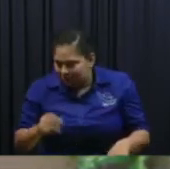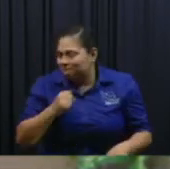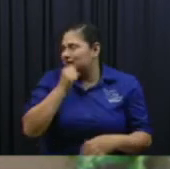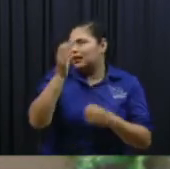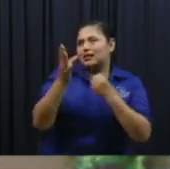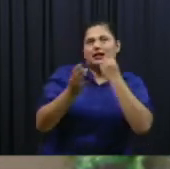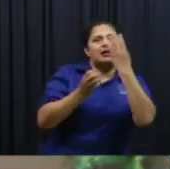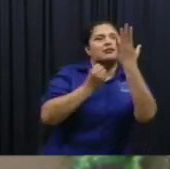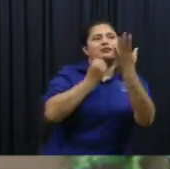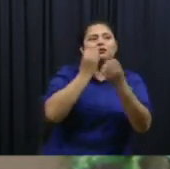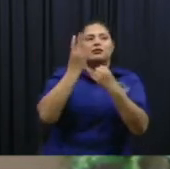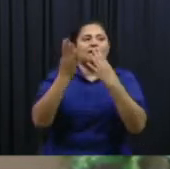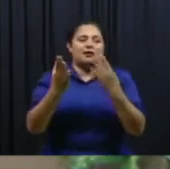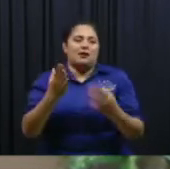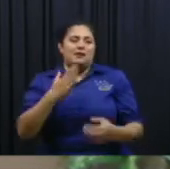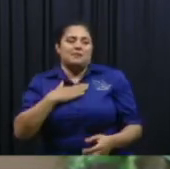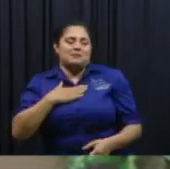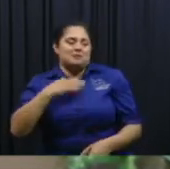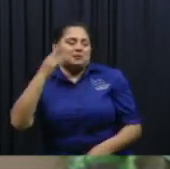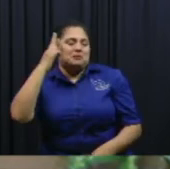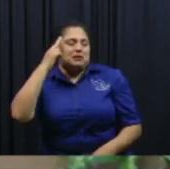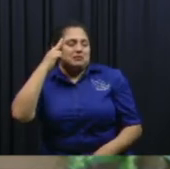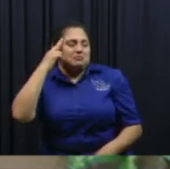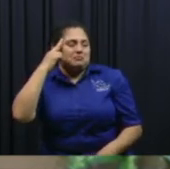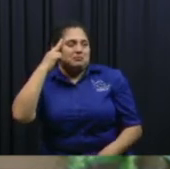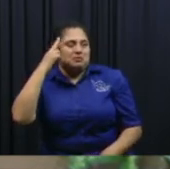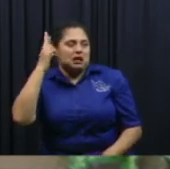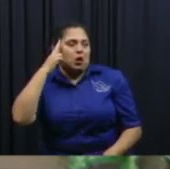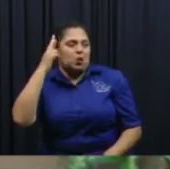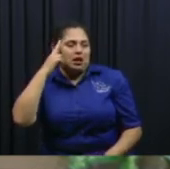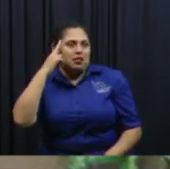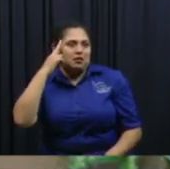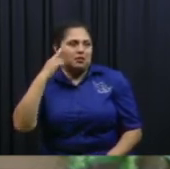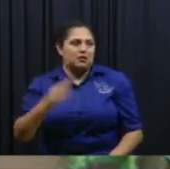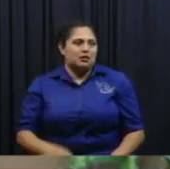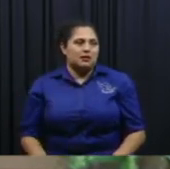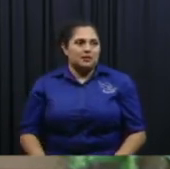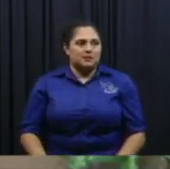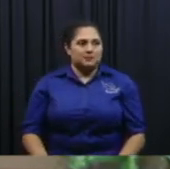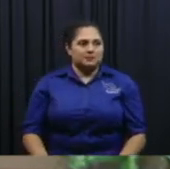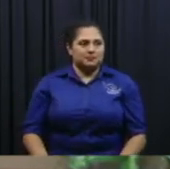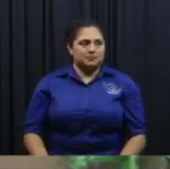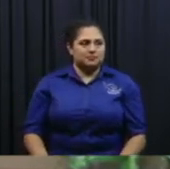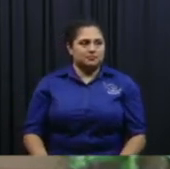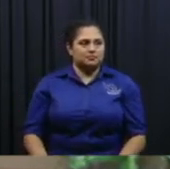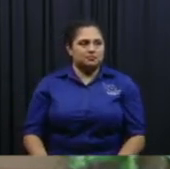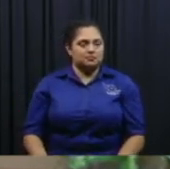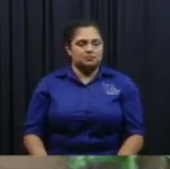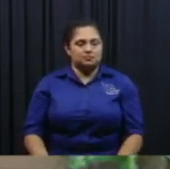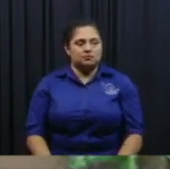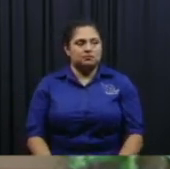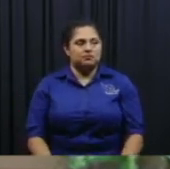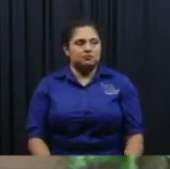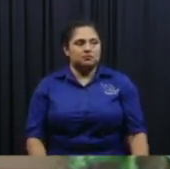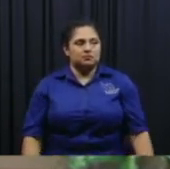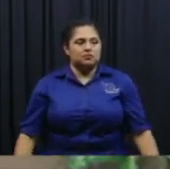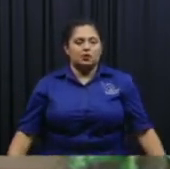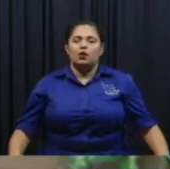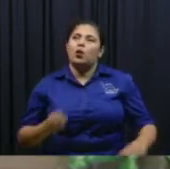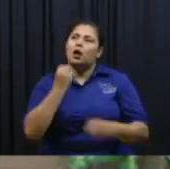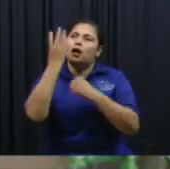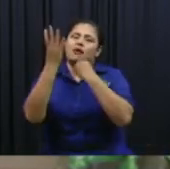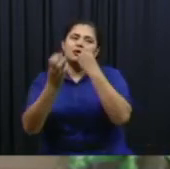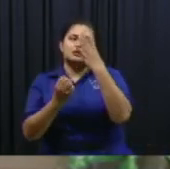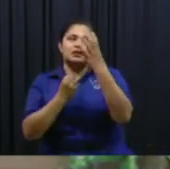el que se viene a la mente y más conocido y que y que me hace pedazos dice mi esposa es ese